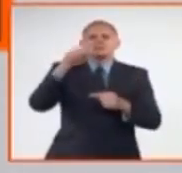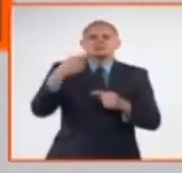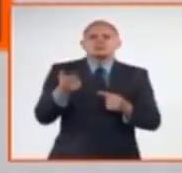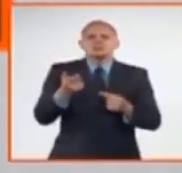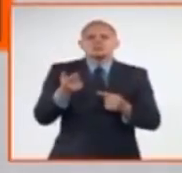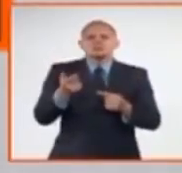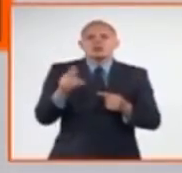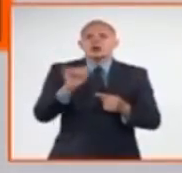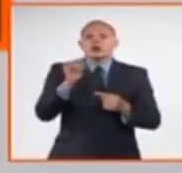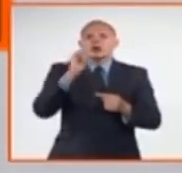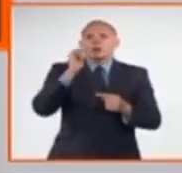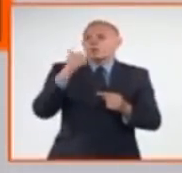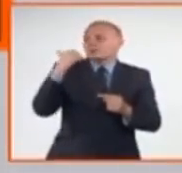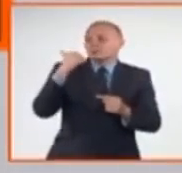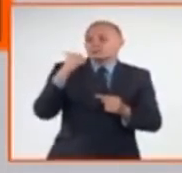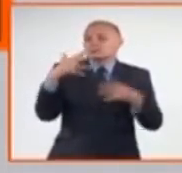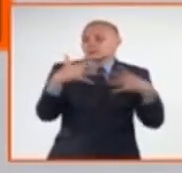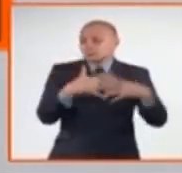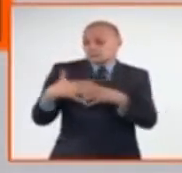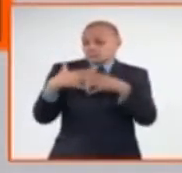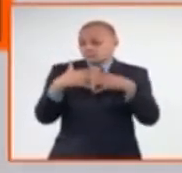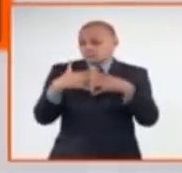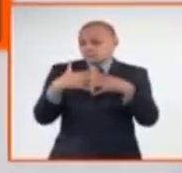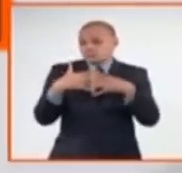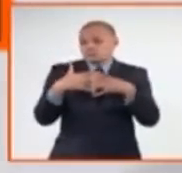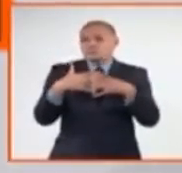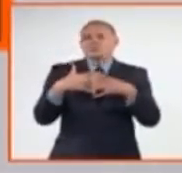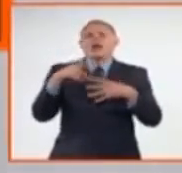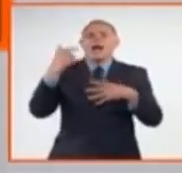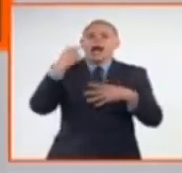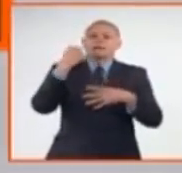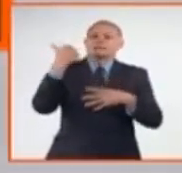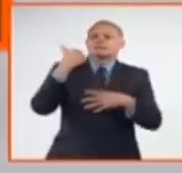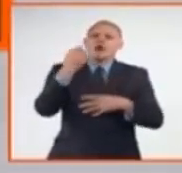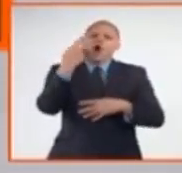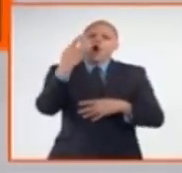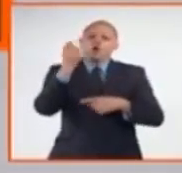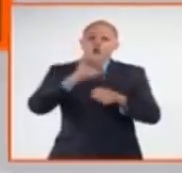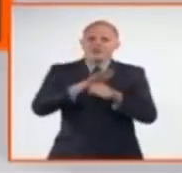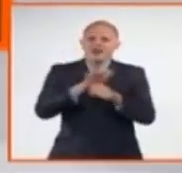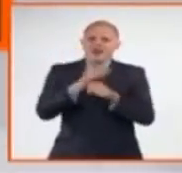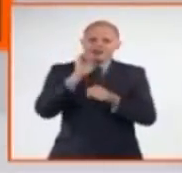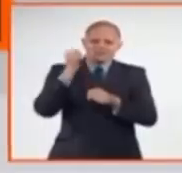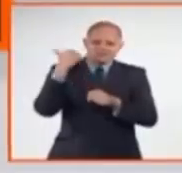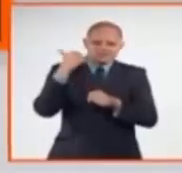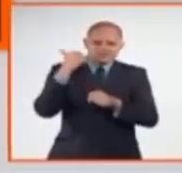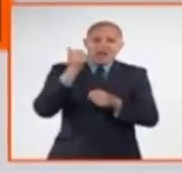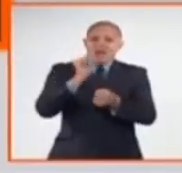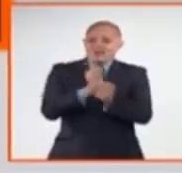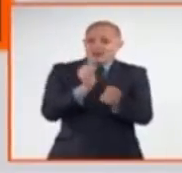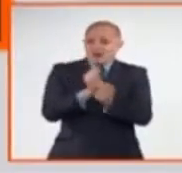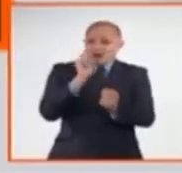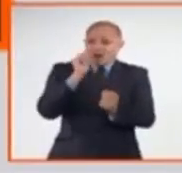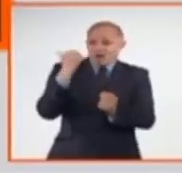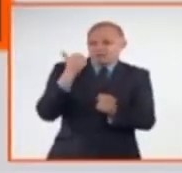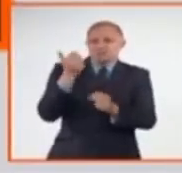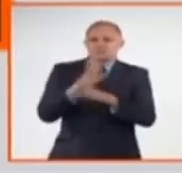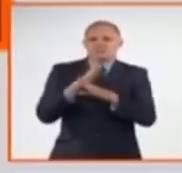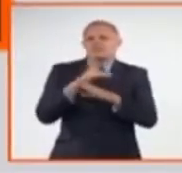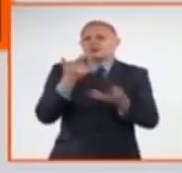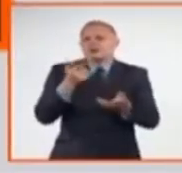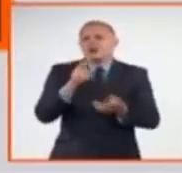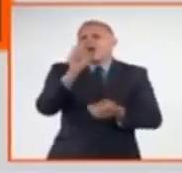en el mes de mayo que es la que aparecen en color naranja o sea en cada una de las columnas era la cepa que circulaba en ese momento que me de mayo